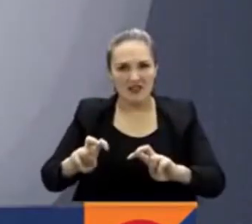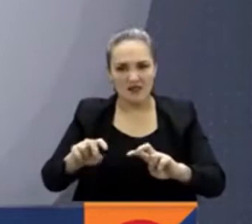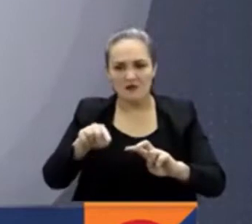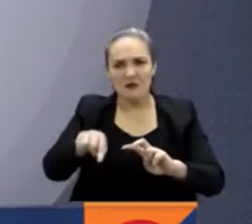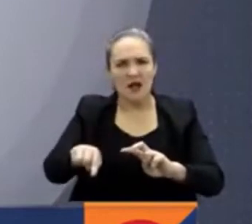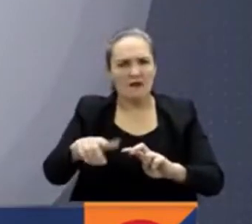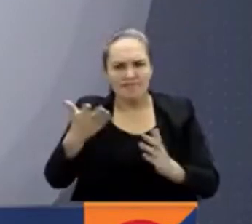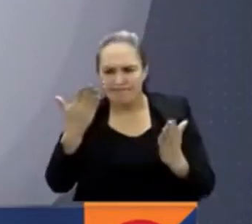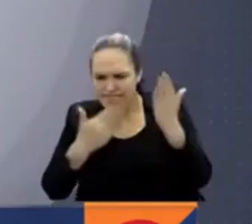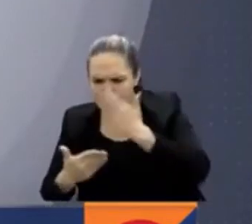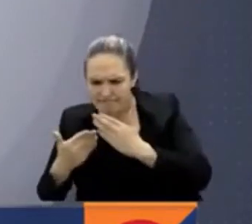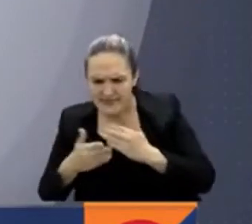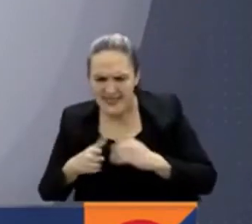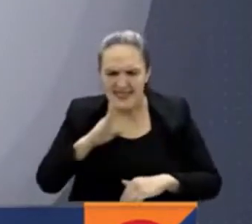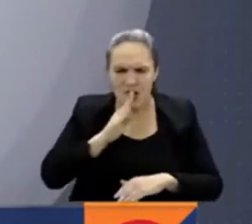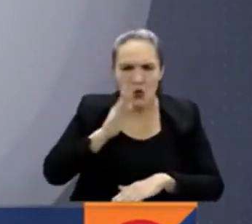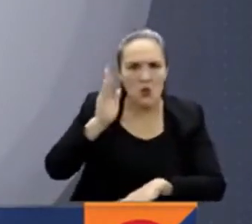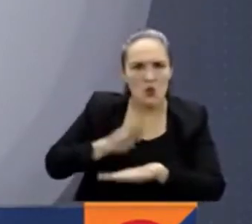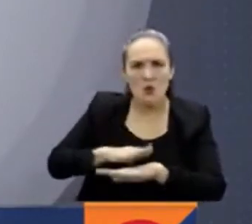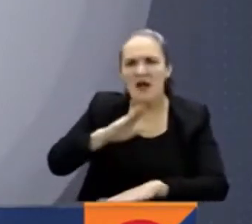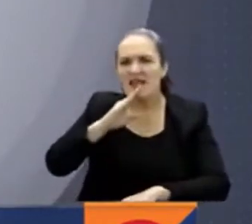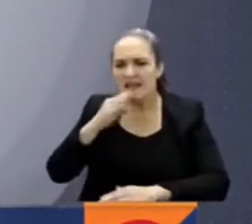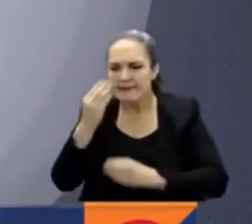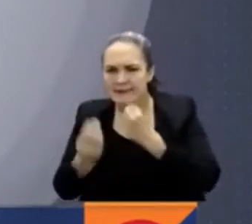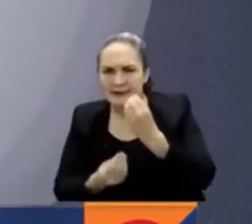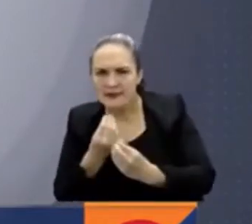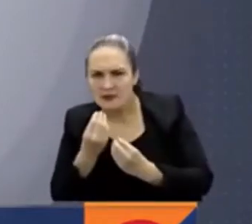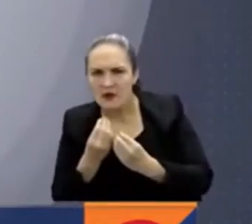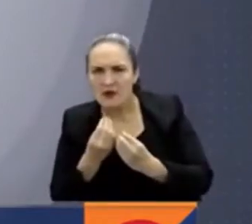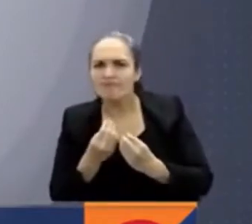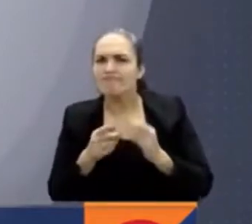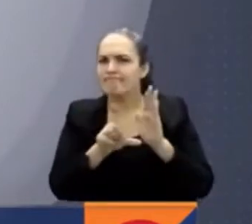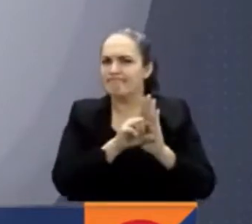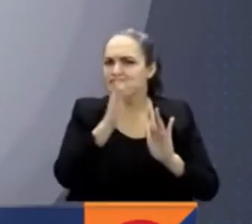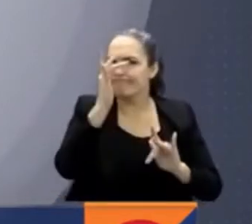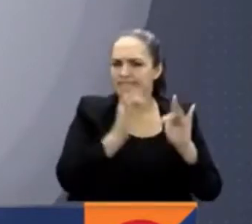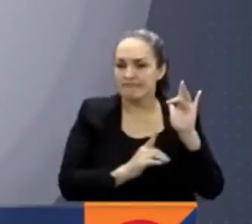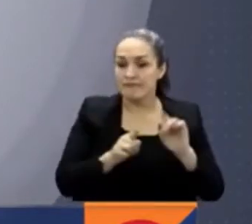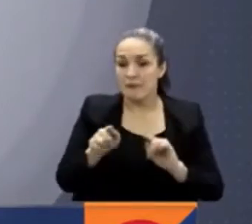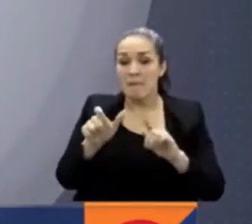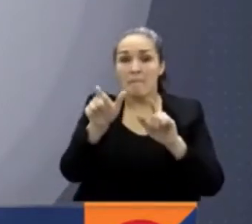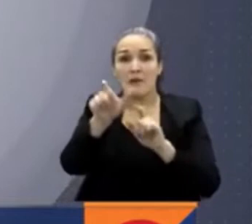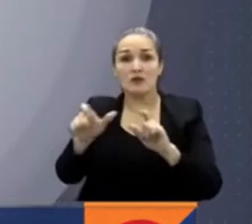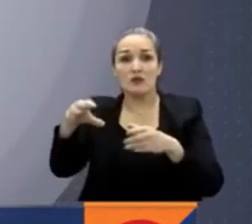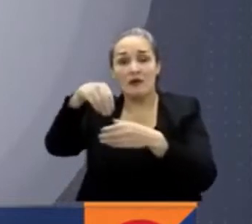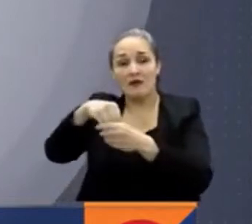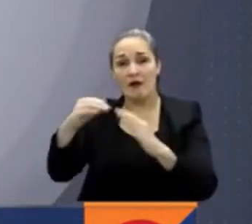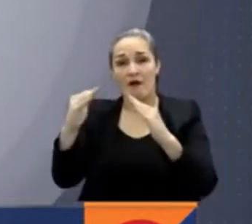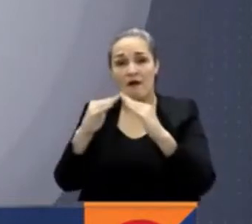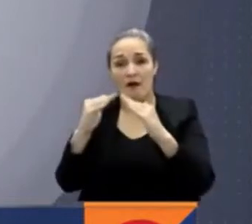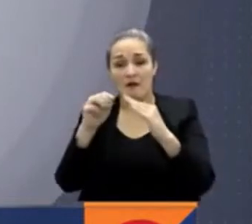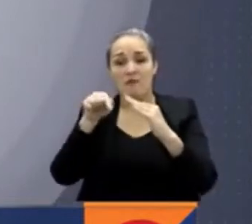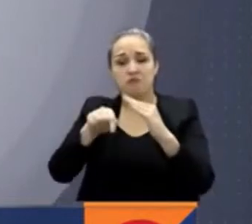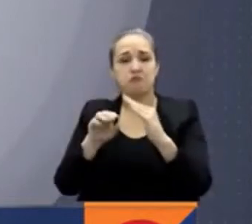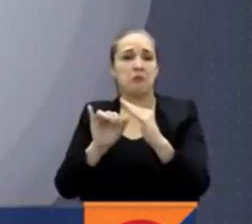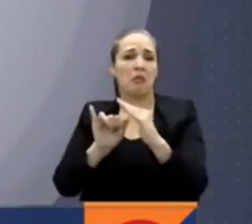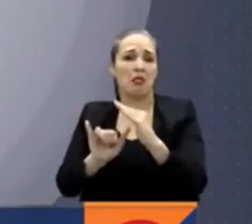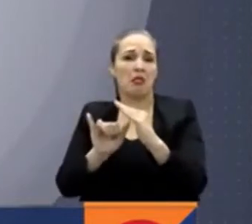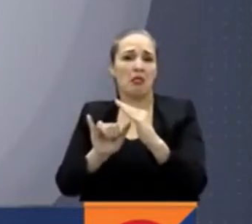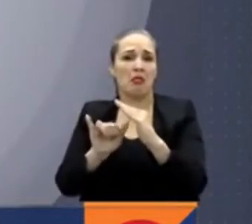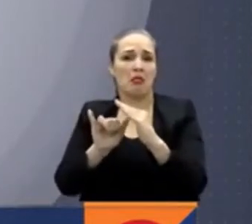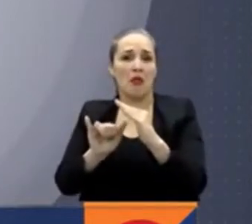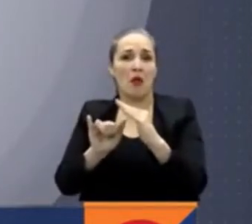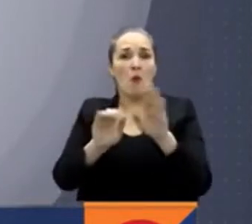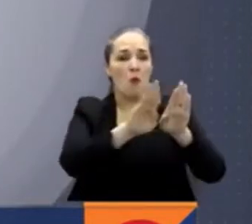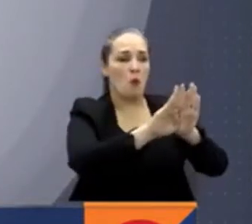con el paradero de los responsables. Lo que indican es que estas personas se encontraban al interior de esta vivienda y que al parecer tendrían la